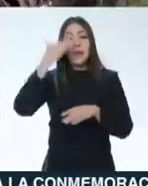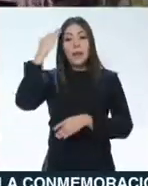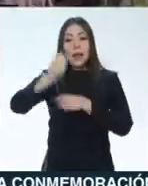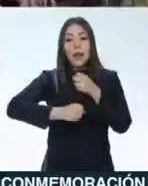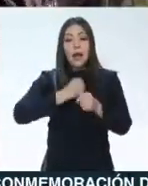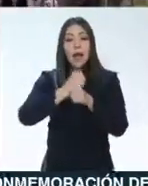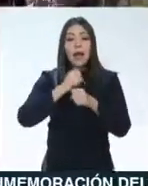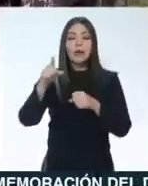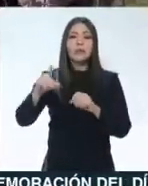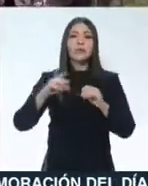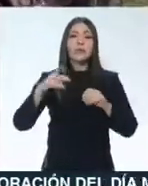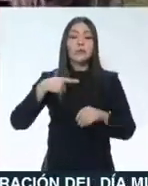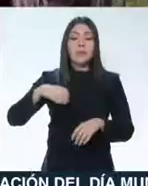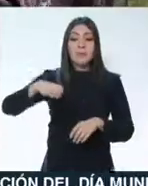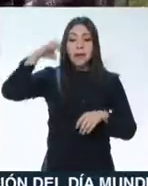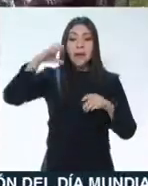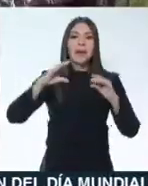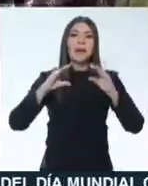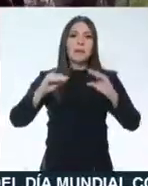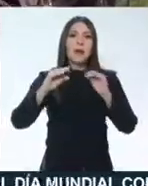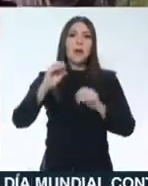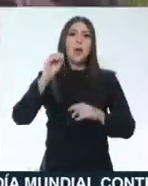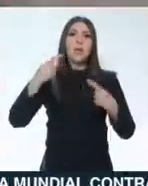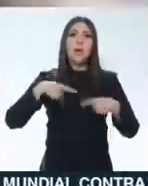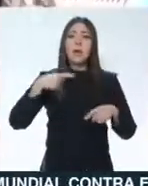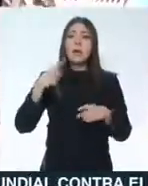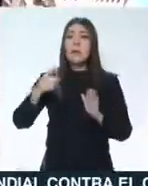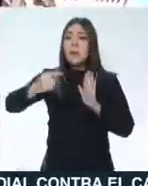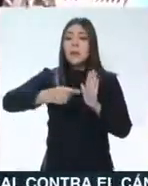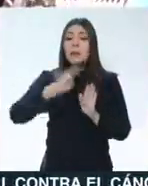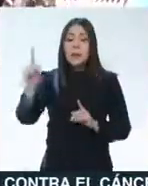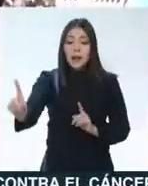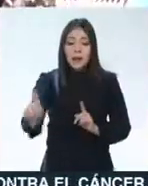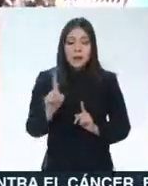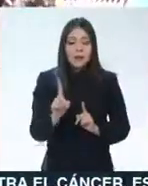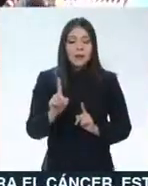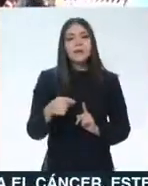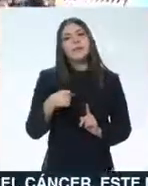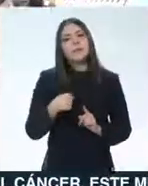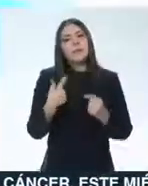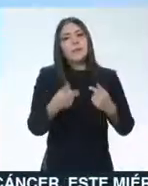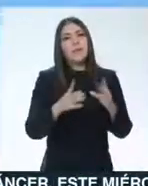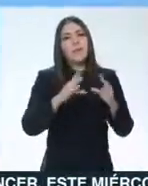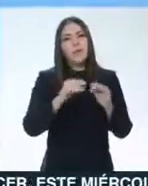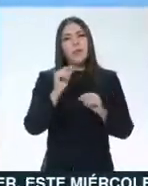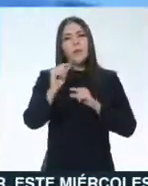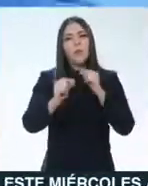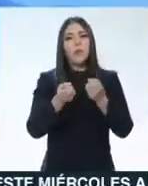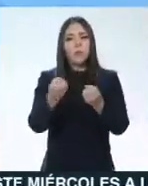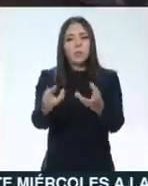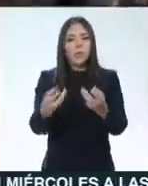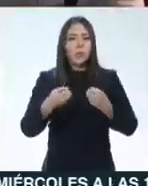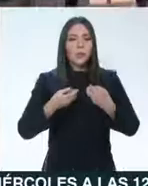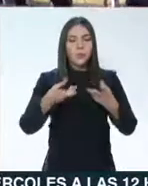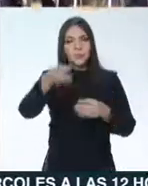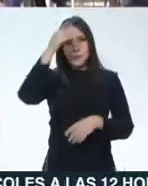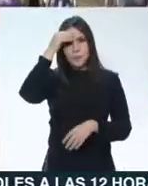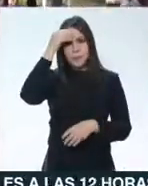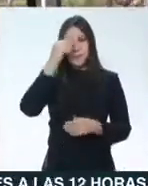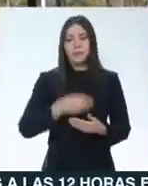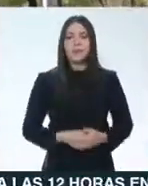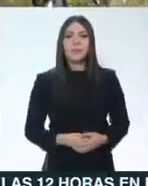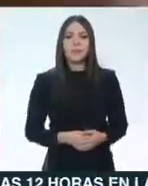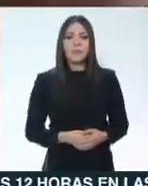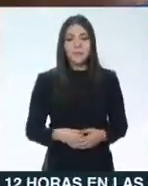enseñamos también a los que vienen por primera vez. Así poco a poco vamos aprendiendo uno del otro. Así que ya saben, saquen su